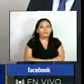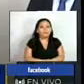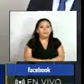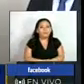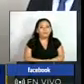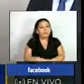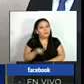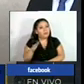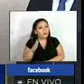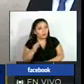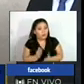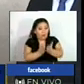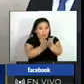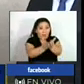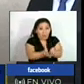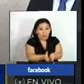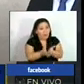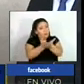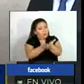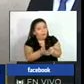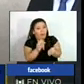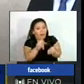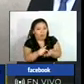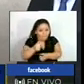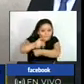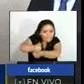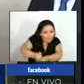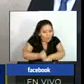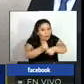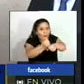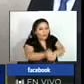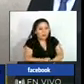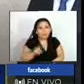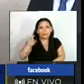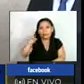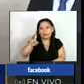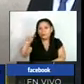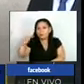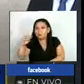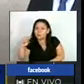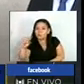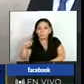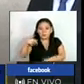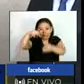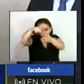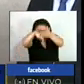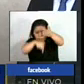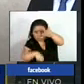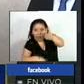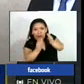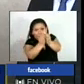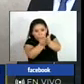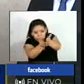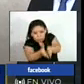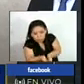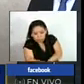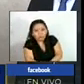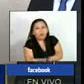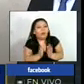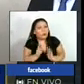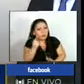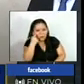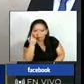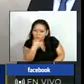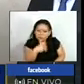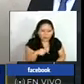Se estima que el barco en cuestión, más bien el bote, se encuentra a 110, 120 metros de profundidad. Por supuesto, su ubicación